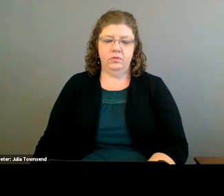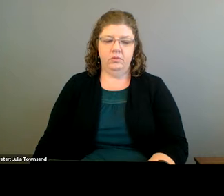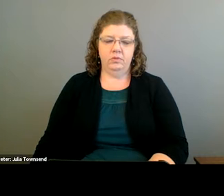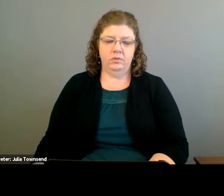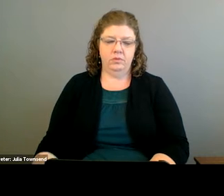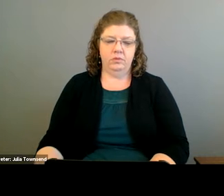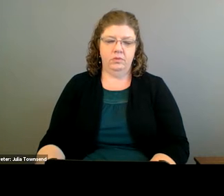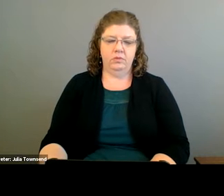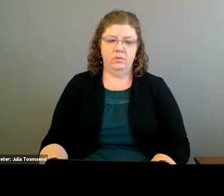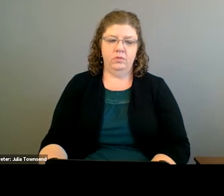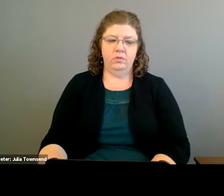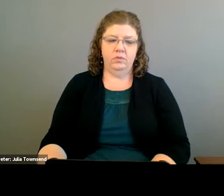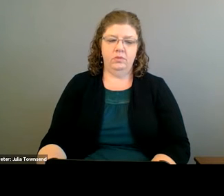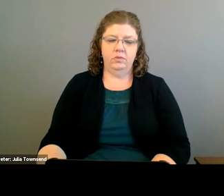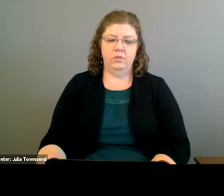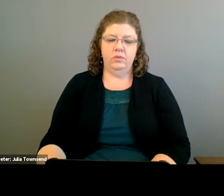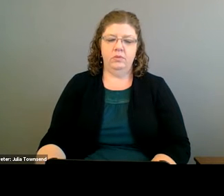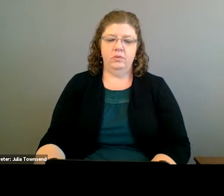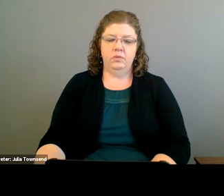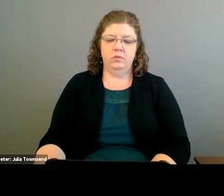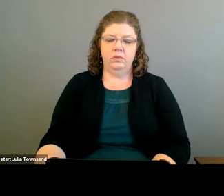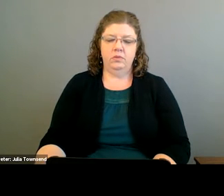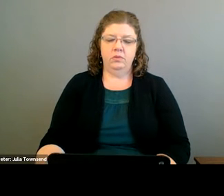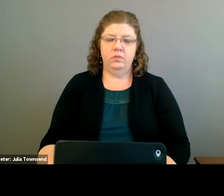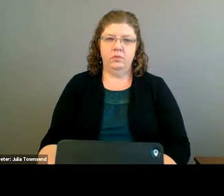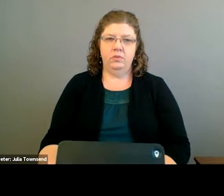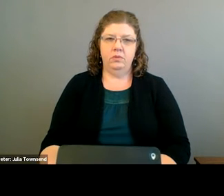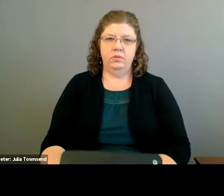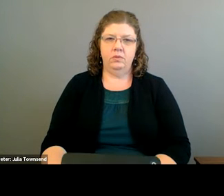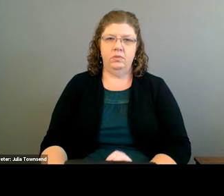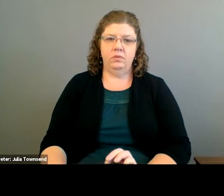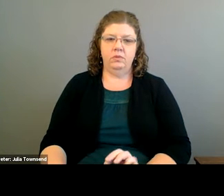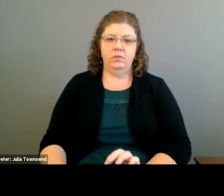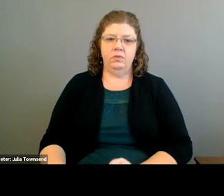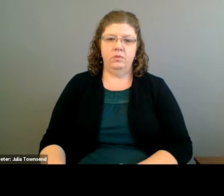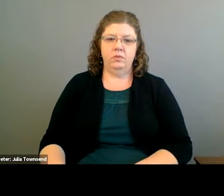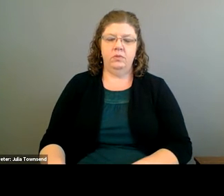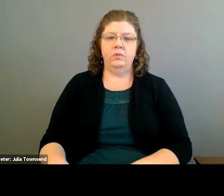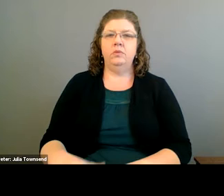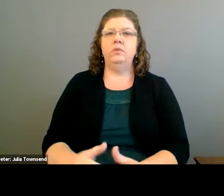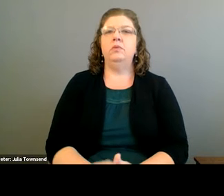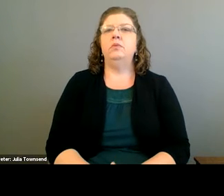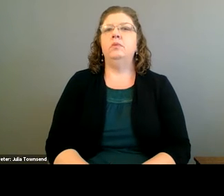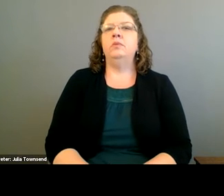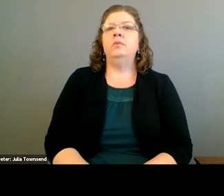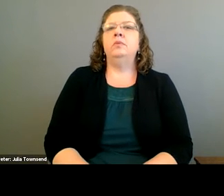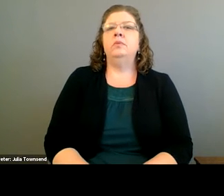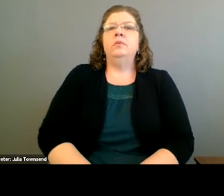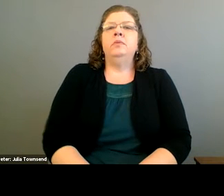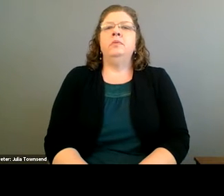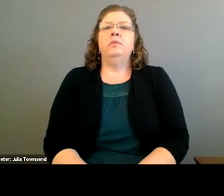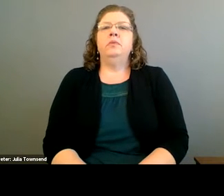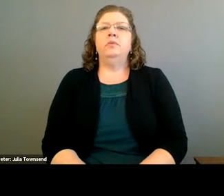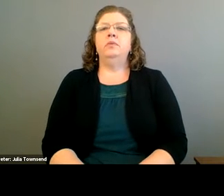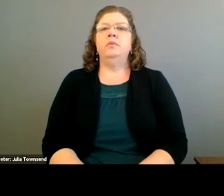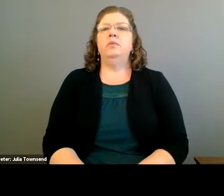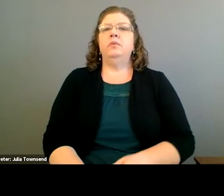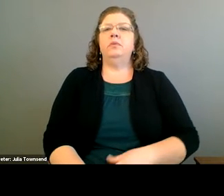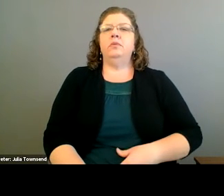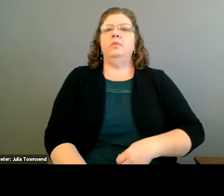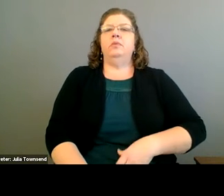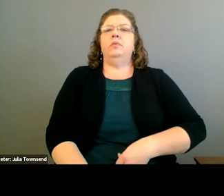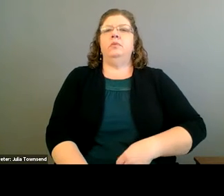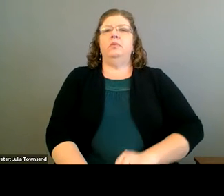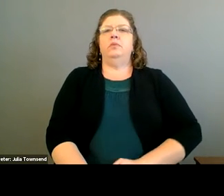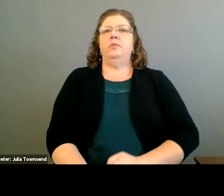y seleccione español. Si está usando un iPad o su teléfono, localice el menú de tres puntos, haga clic en interpretación de